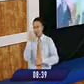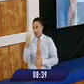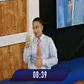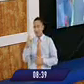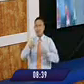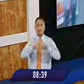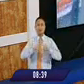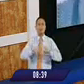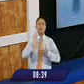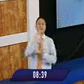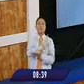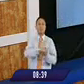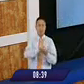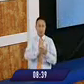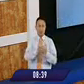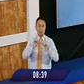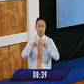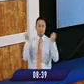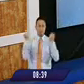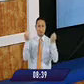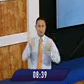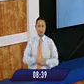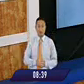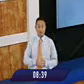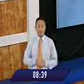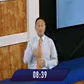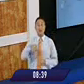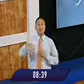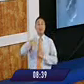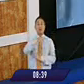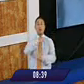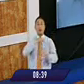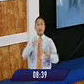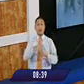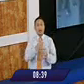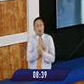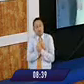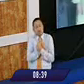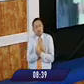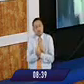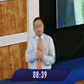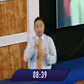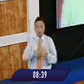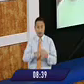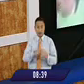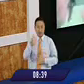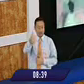varios eventos en muchas de las zonas y eso le da el ambiente necesario para amar a esta ciudad. Así que